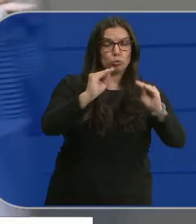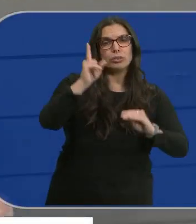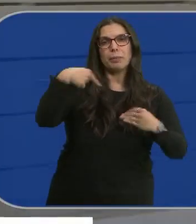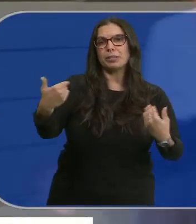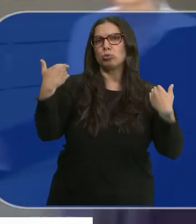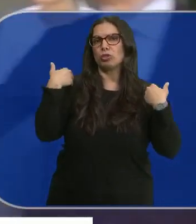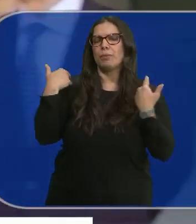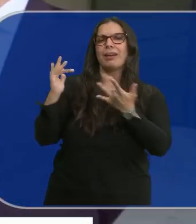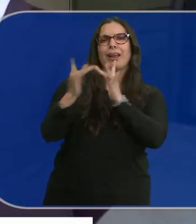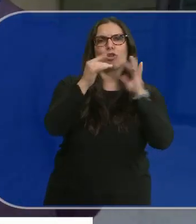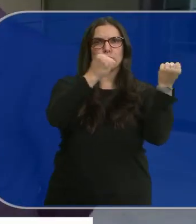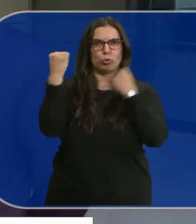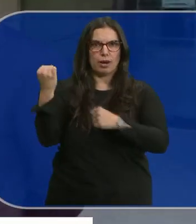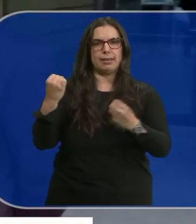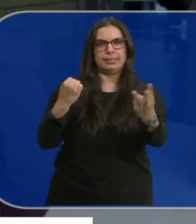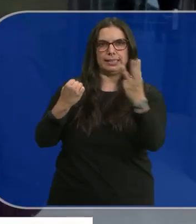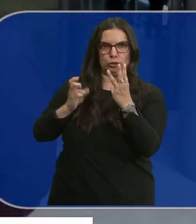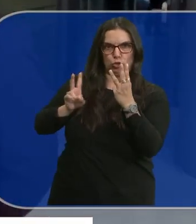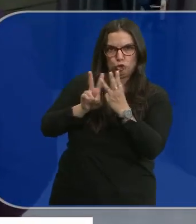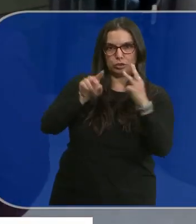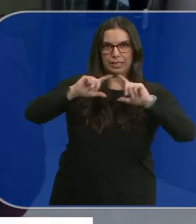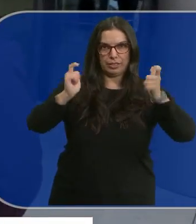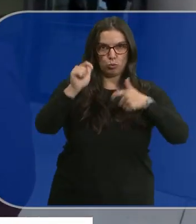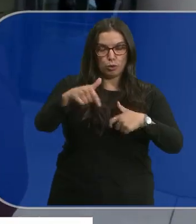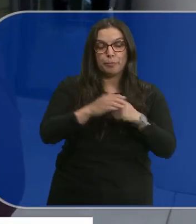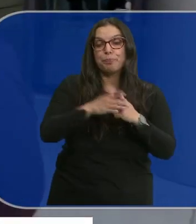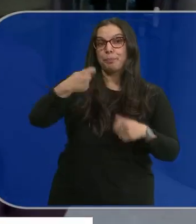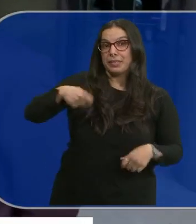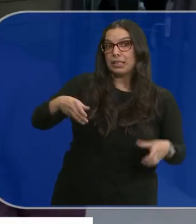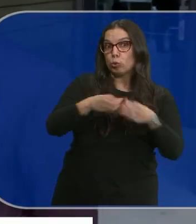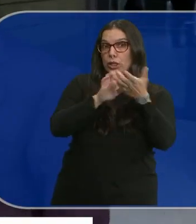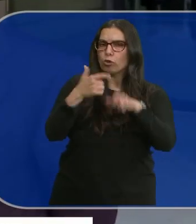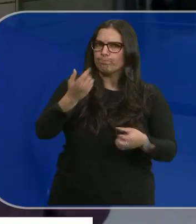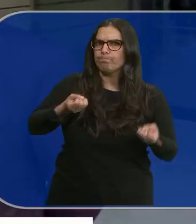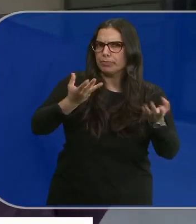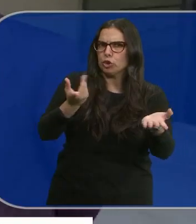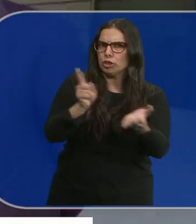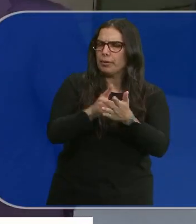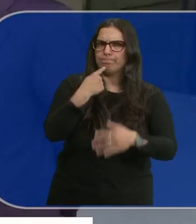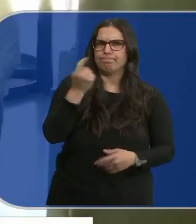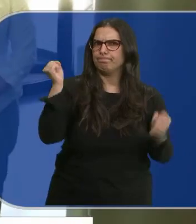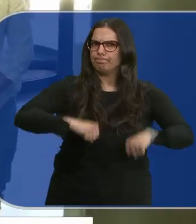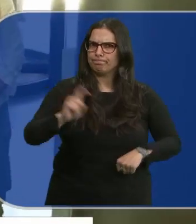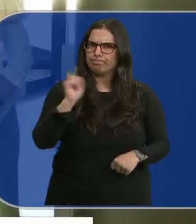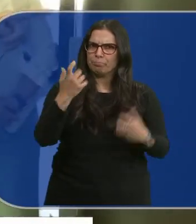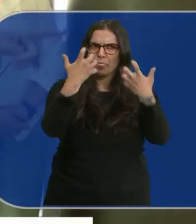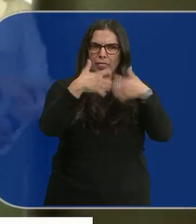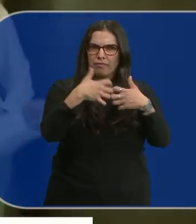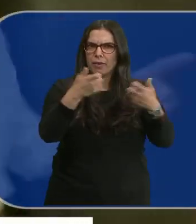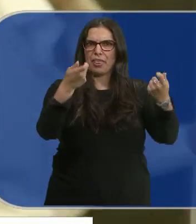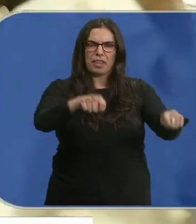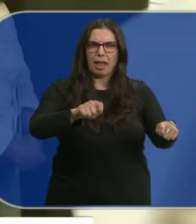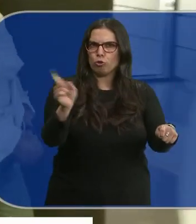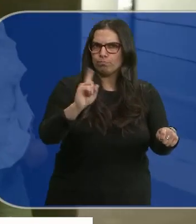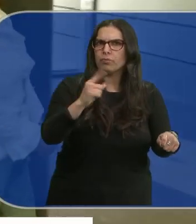responsable de Relaciones Institucionales de la empresa. El presidente de la Junta ha vuelto a expresar su rechazo ante el cierre de la fábrica de La Bañeza.